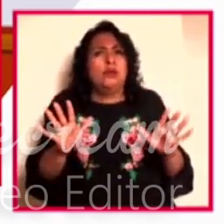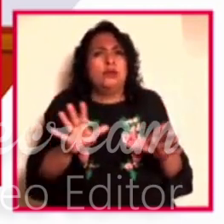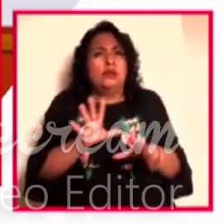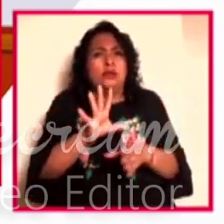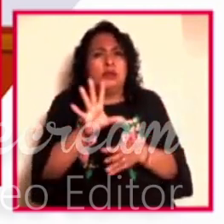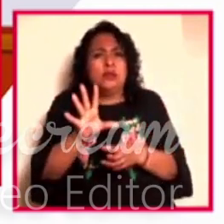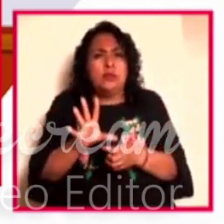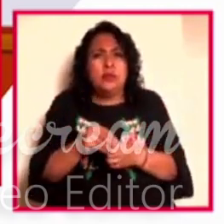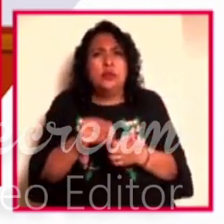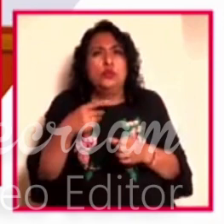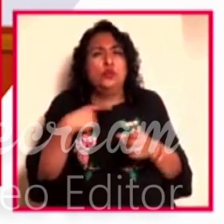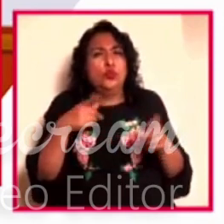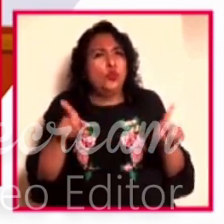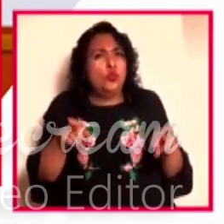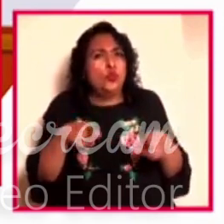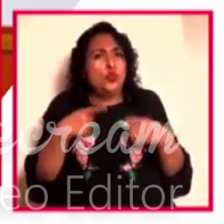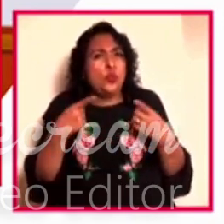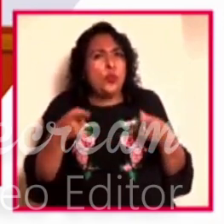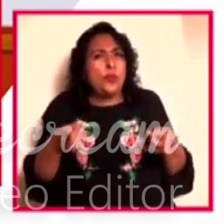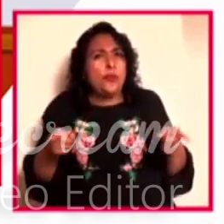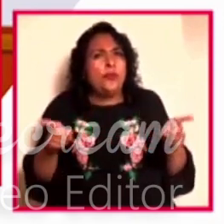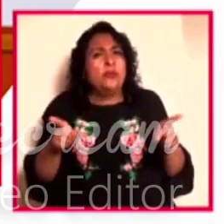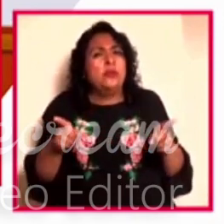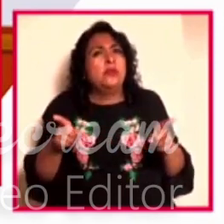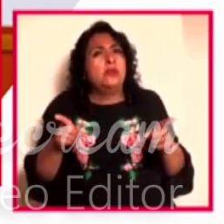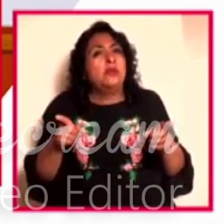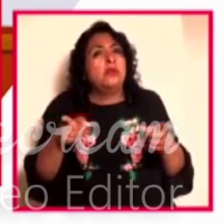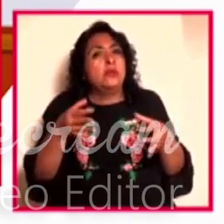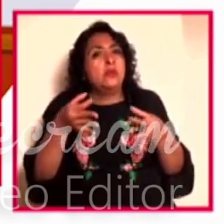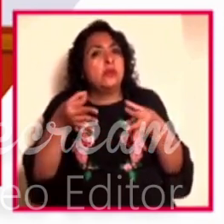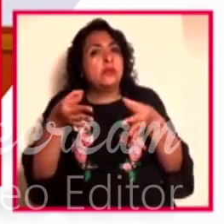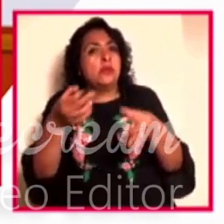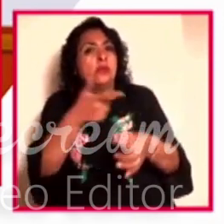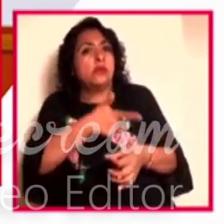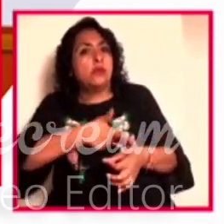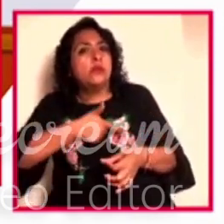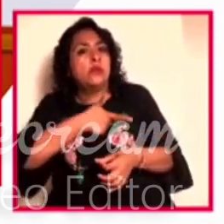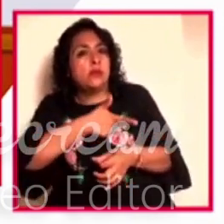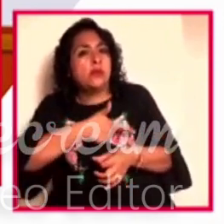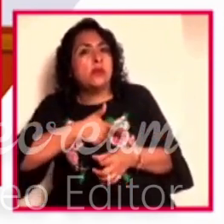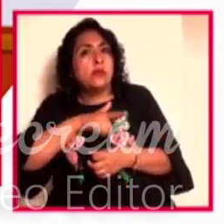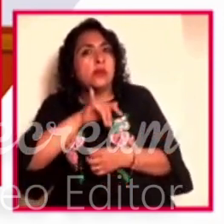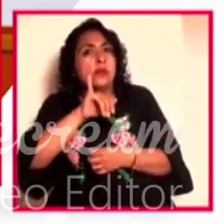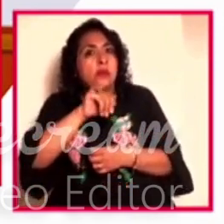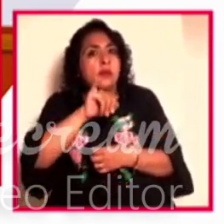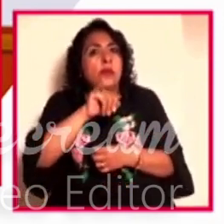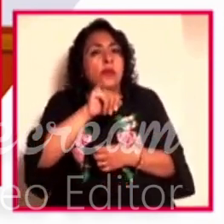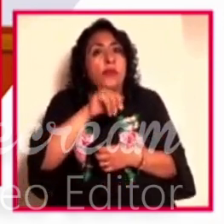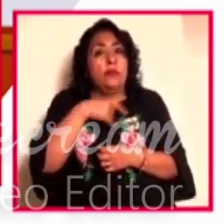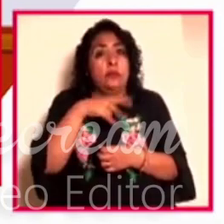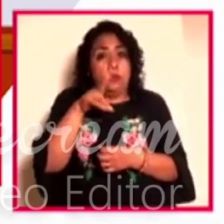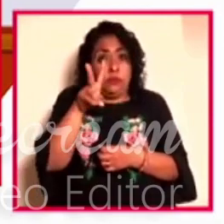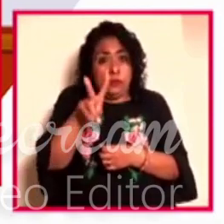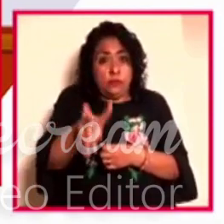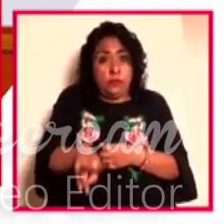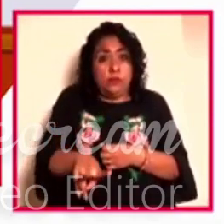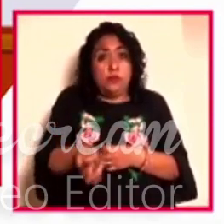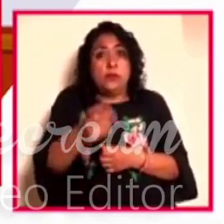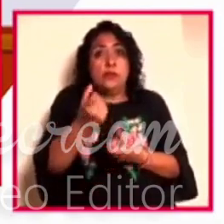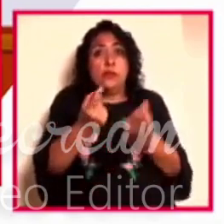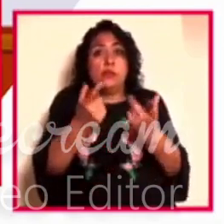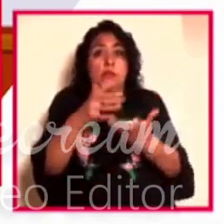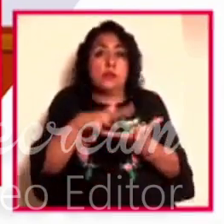una música pues muy atractiva y realmente, algunas más que otras,